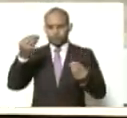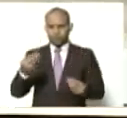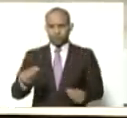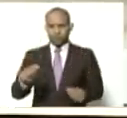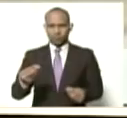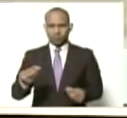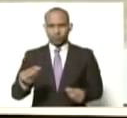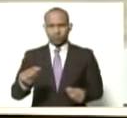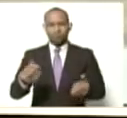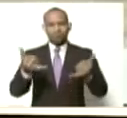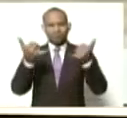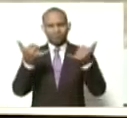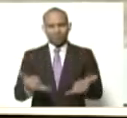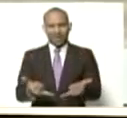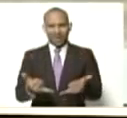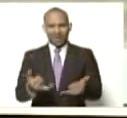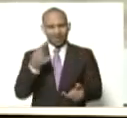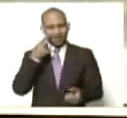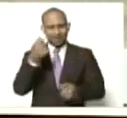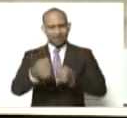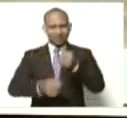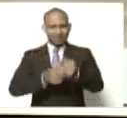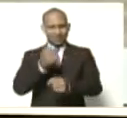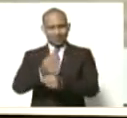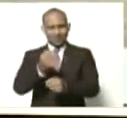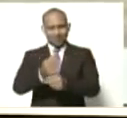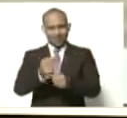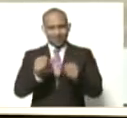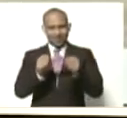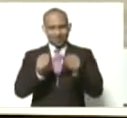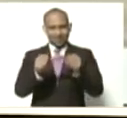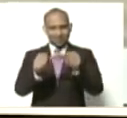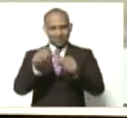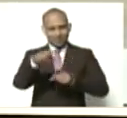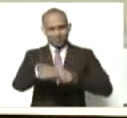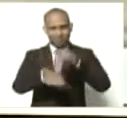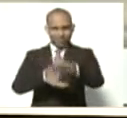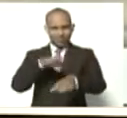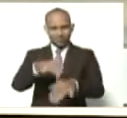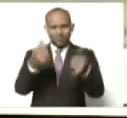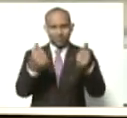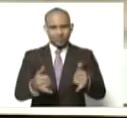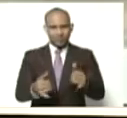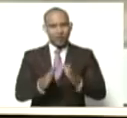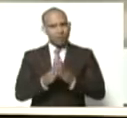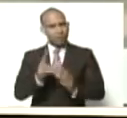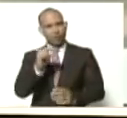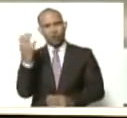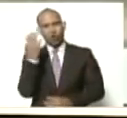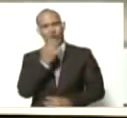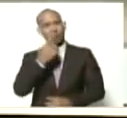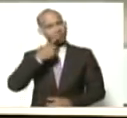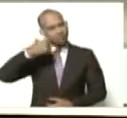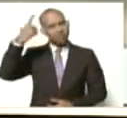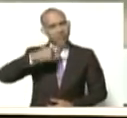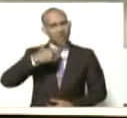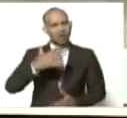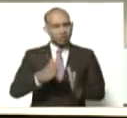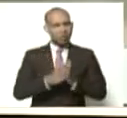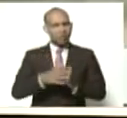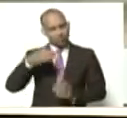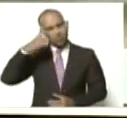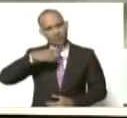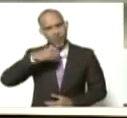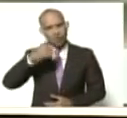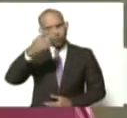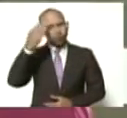Y vamos a echar para adelante. Fíjate que estaba recordando. No te rías. Tú sabes qué voy a decir. Él se ríe porque sabe qué yo